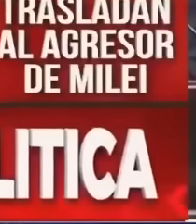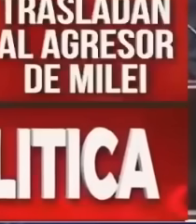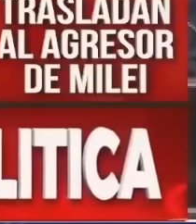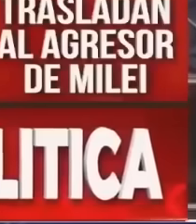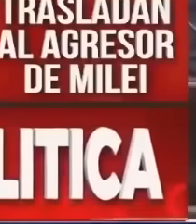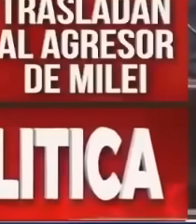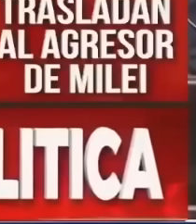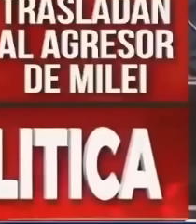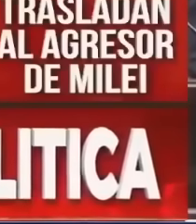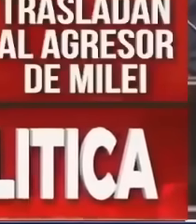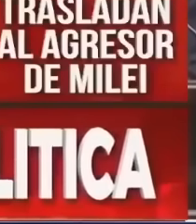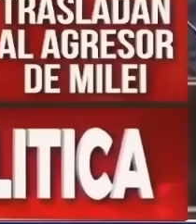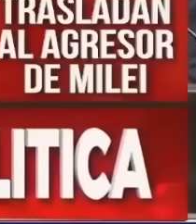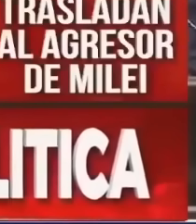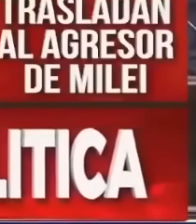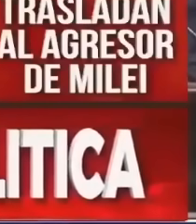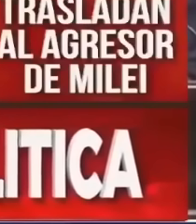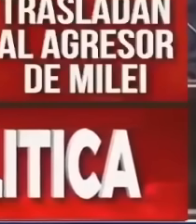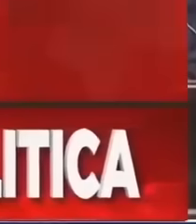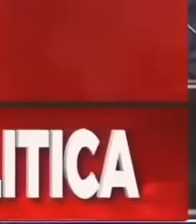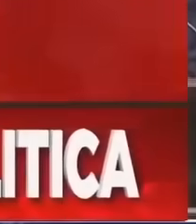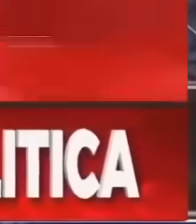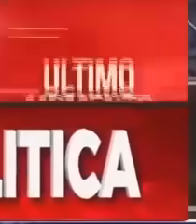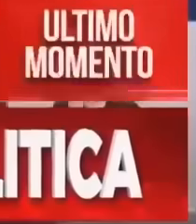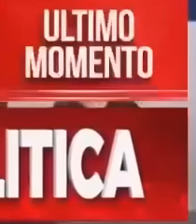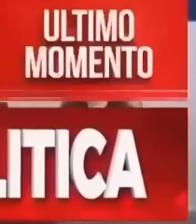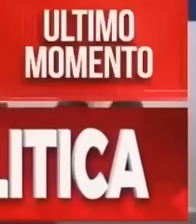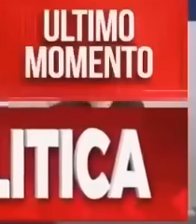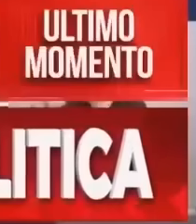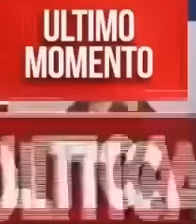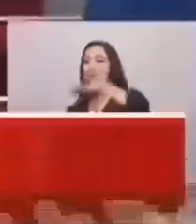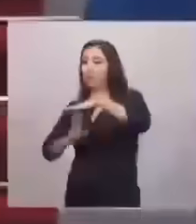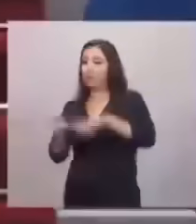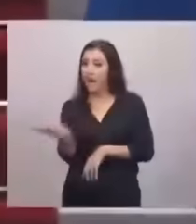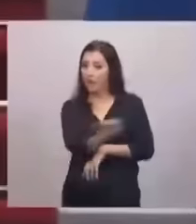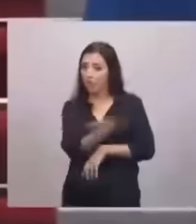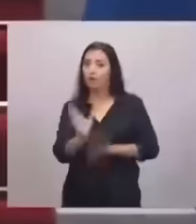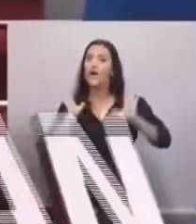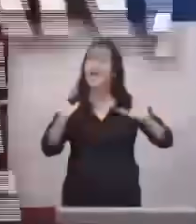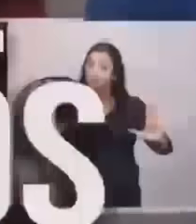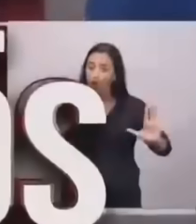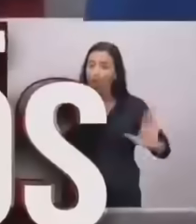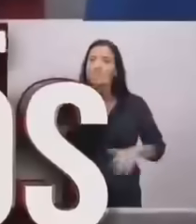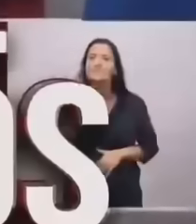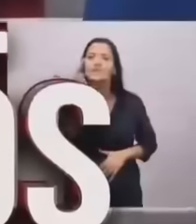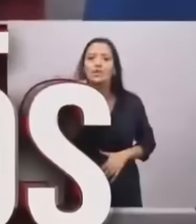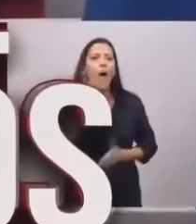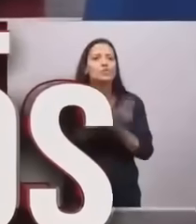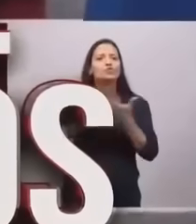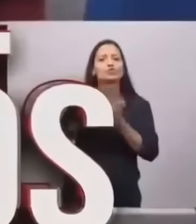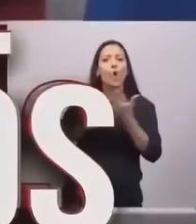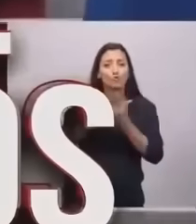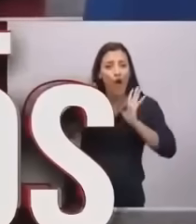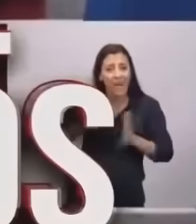mi ley no lo entiendo momento dijo que iba está bien reducir el estado y ahora lo sé qué dijo adoris puntualmente